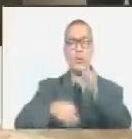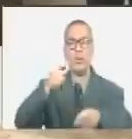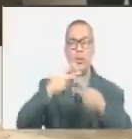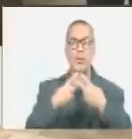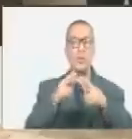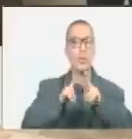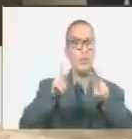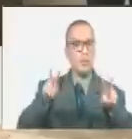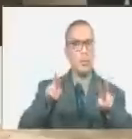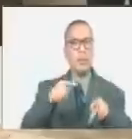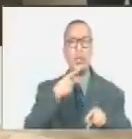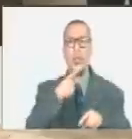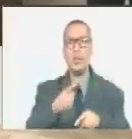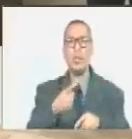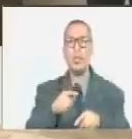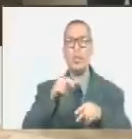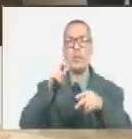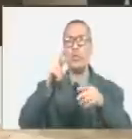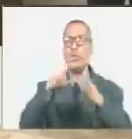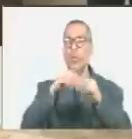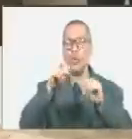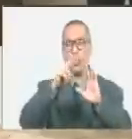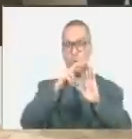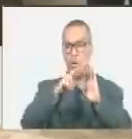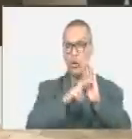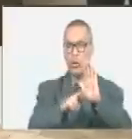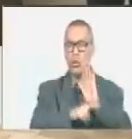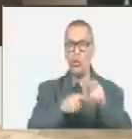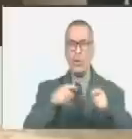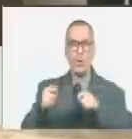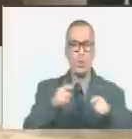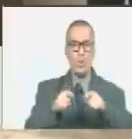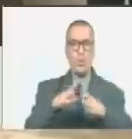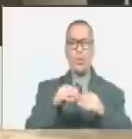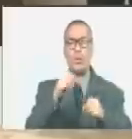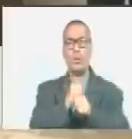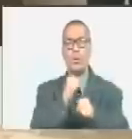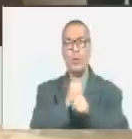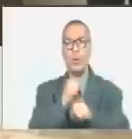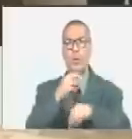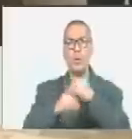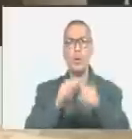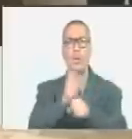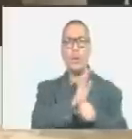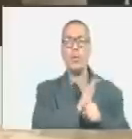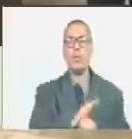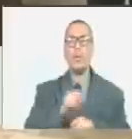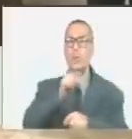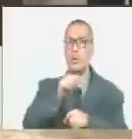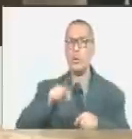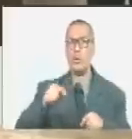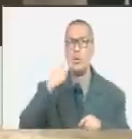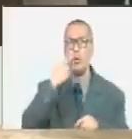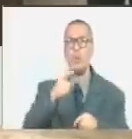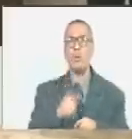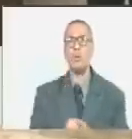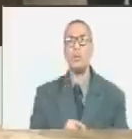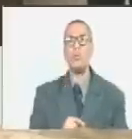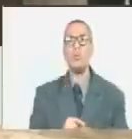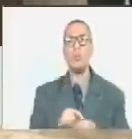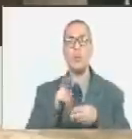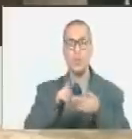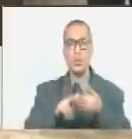paz, dictarán las normas que regulen las actuaciones de los organismos de seguridad ciudadana en materia de